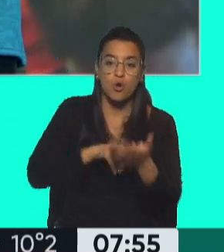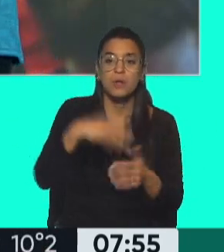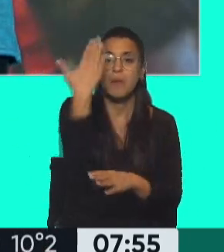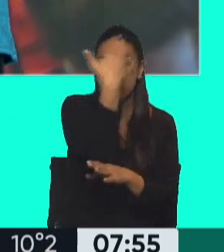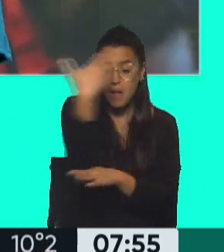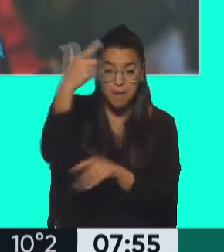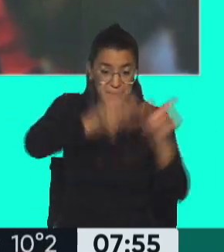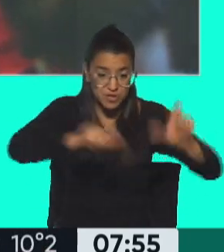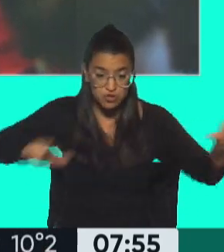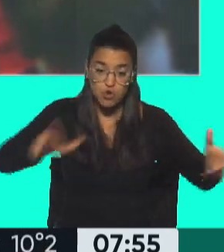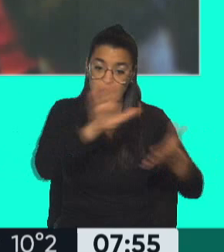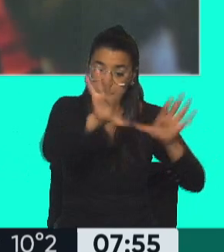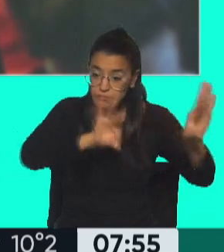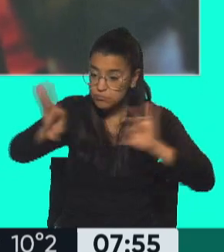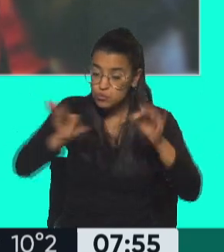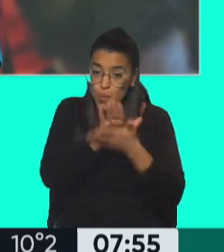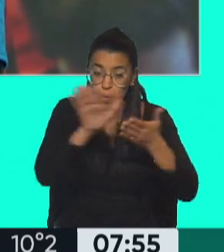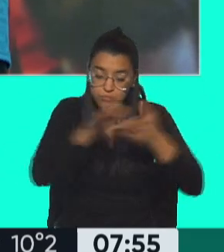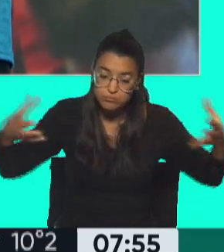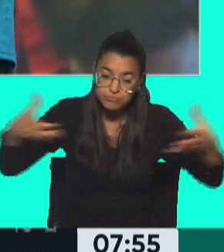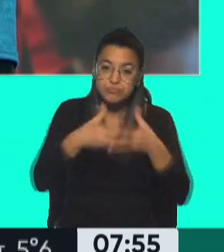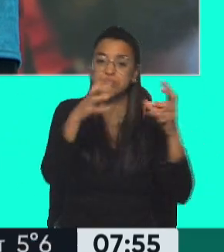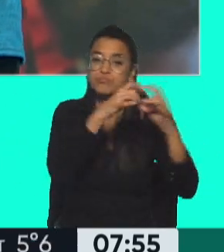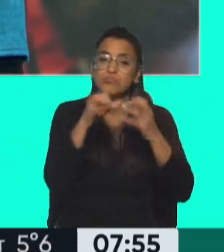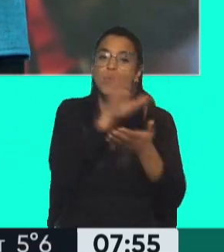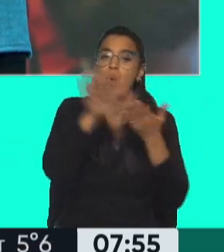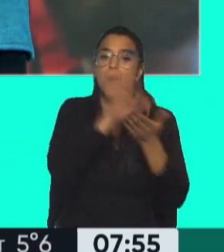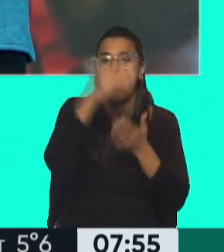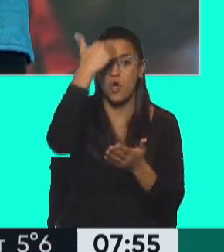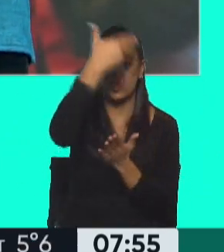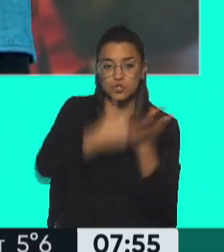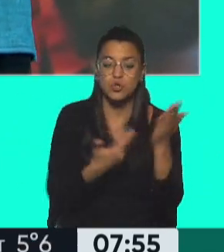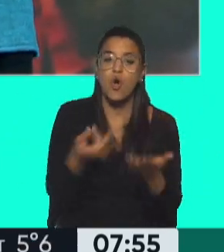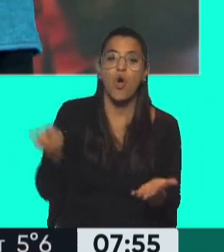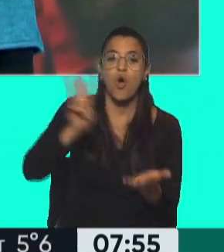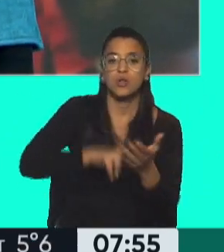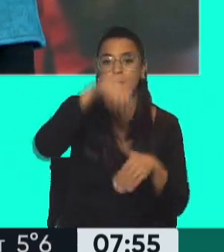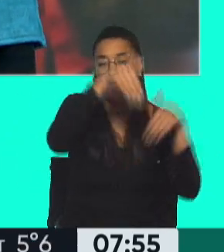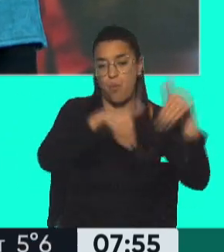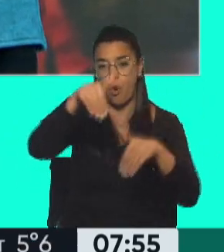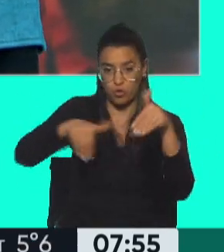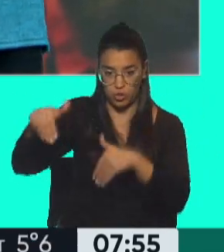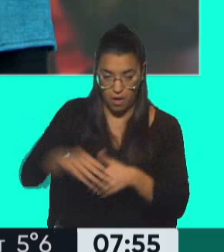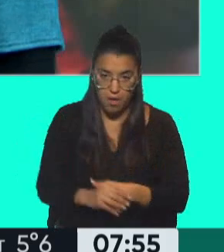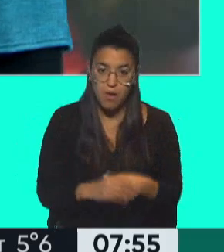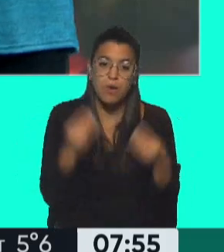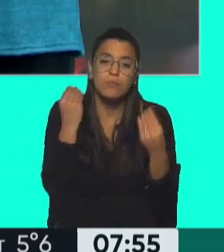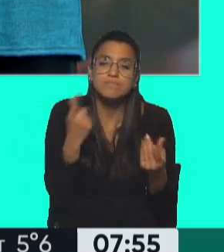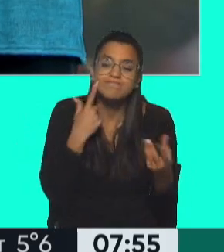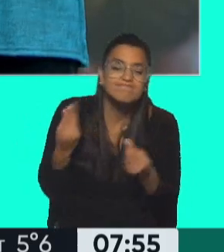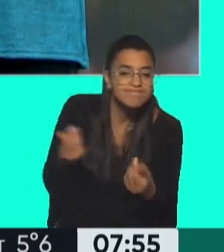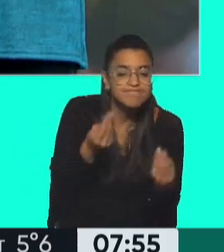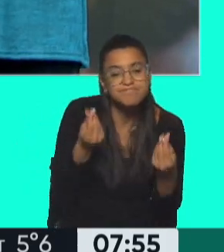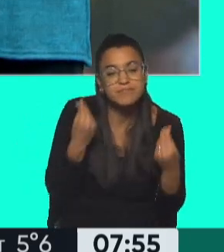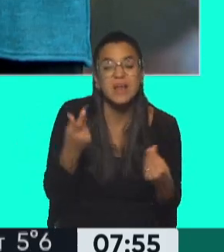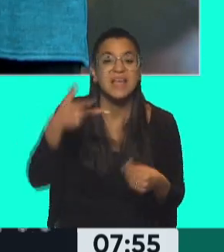constituyentes que discutan una nueva constitución y se vuelva a votar cuál es la percepción bueno que